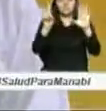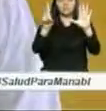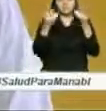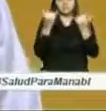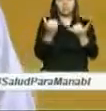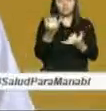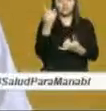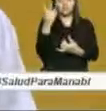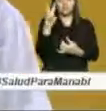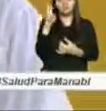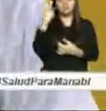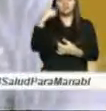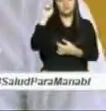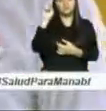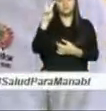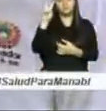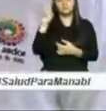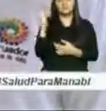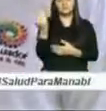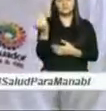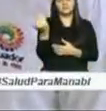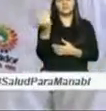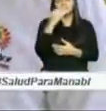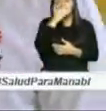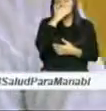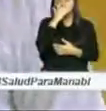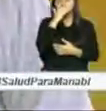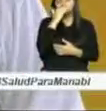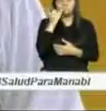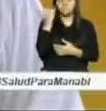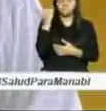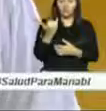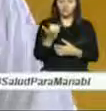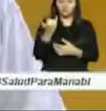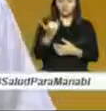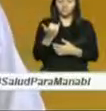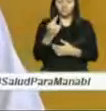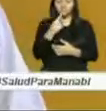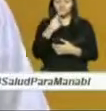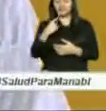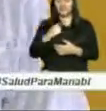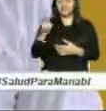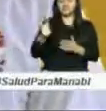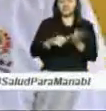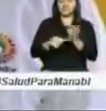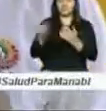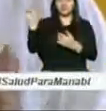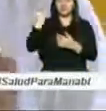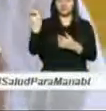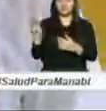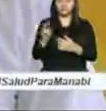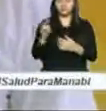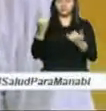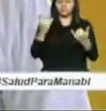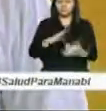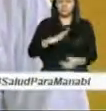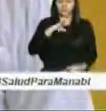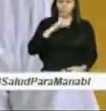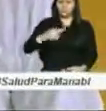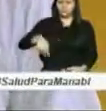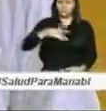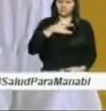millones en el 2015. Hoy somos, lo dijo Margarita, y esto es motivo de orgullo,